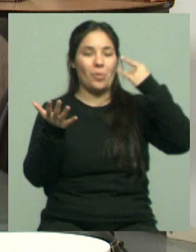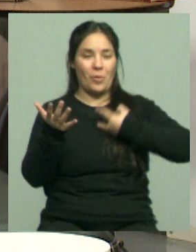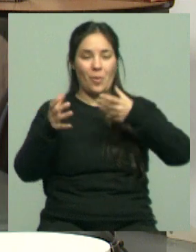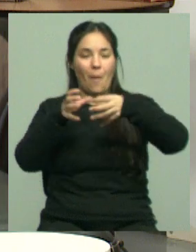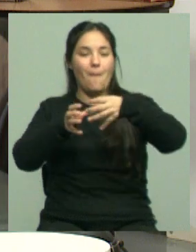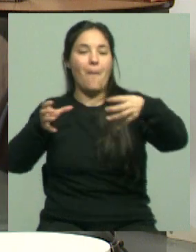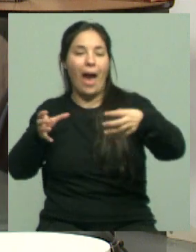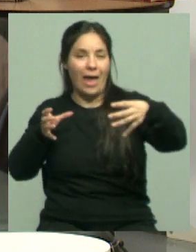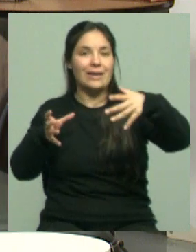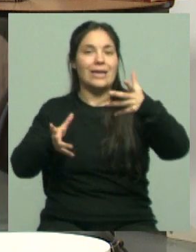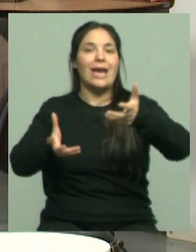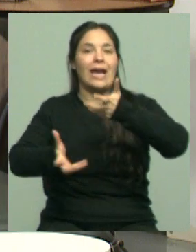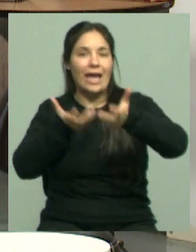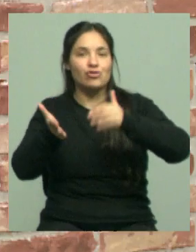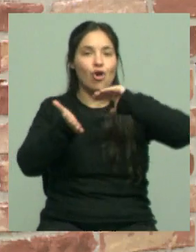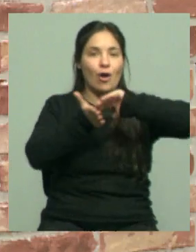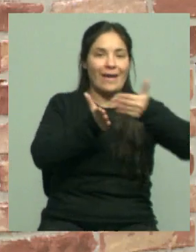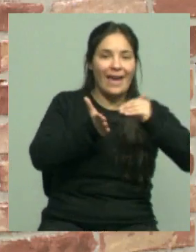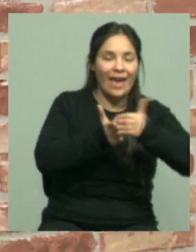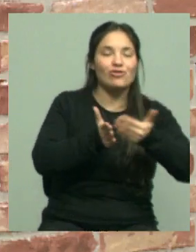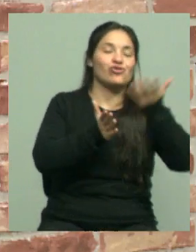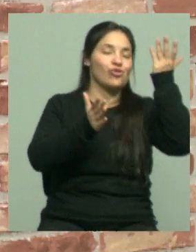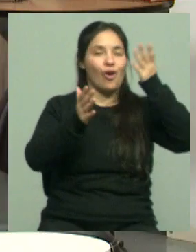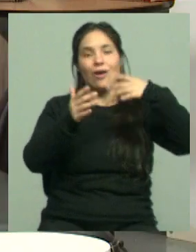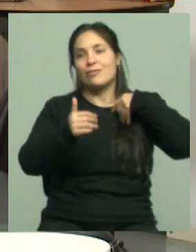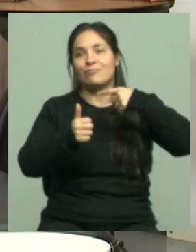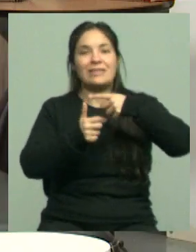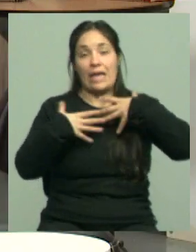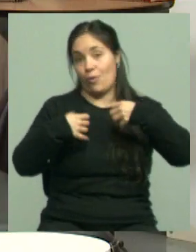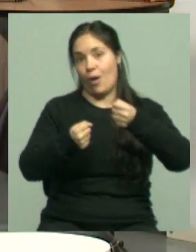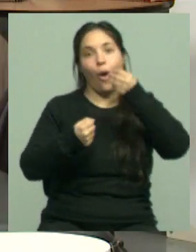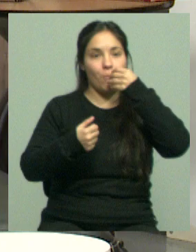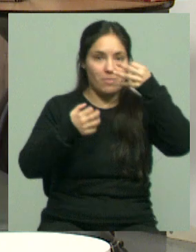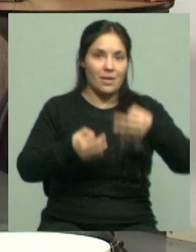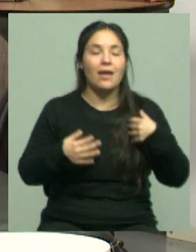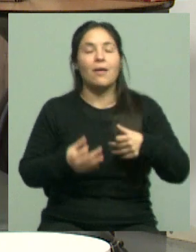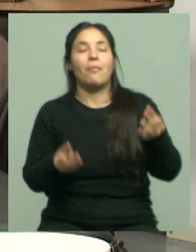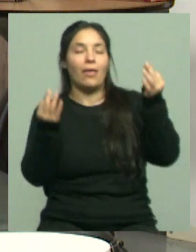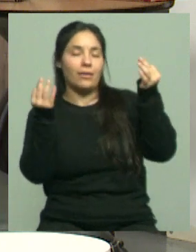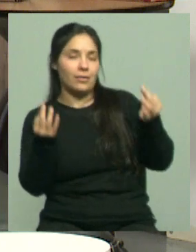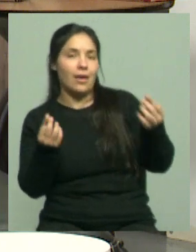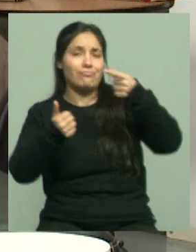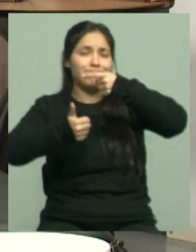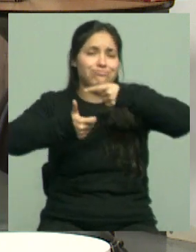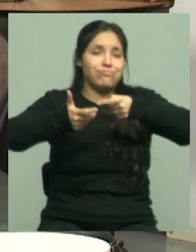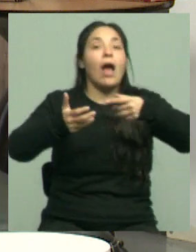queso. Saludable, y, claro, entre otras cosas. Saludable, mantenerse, meditar, hacer la rutina de